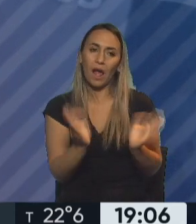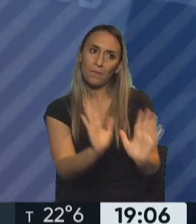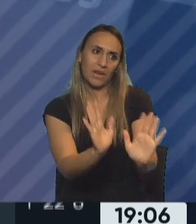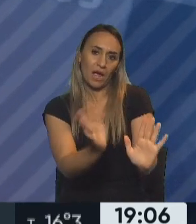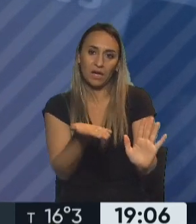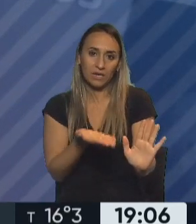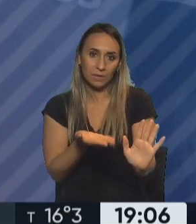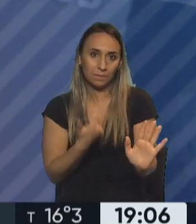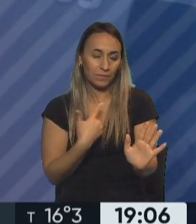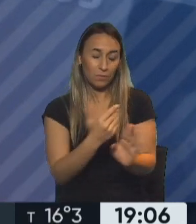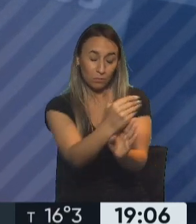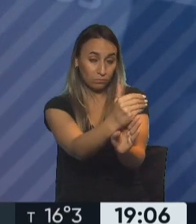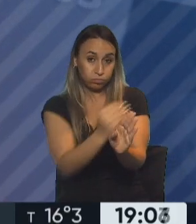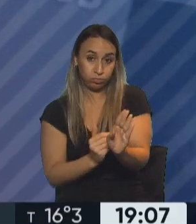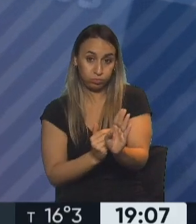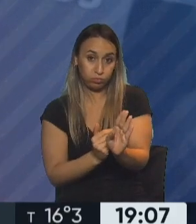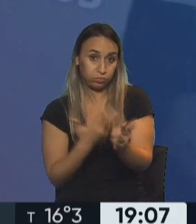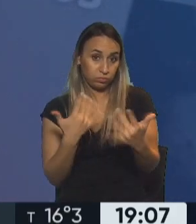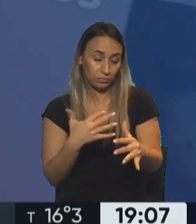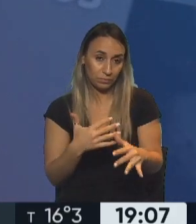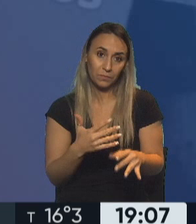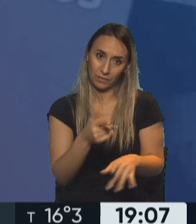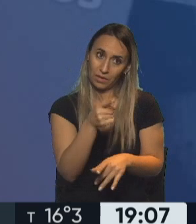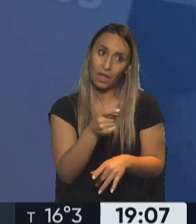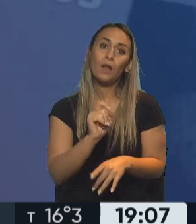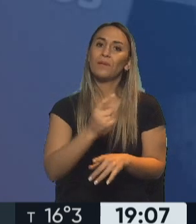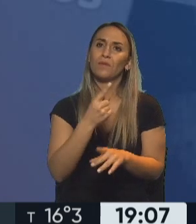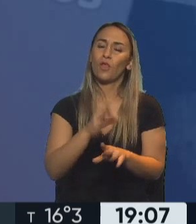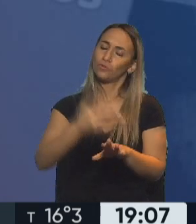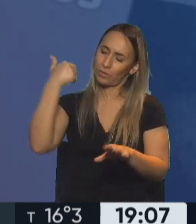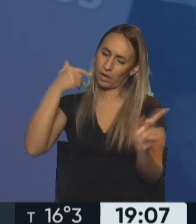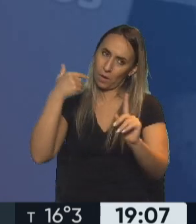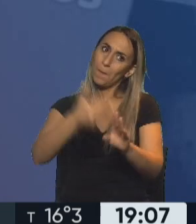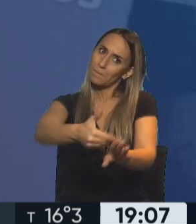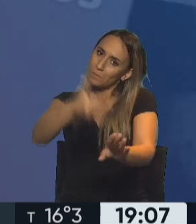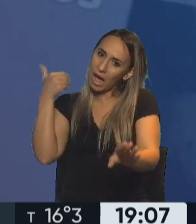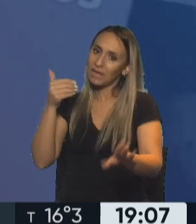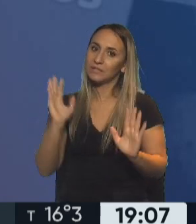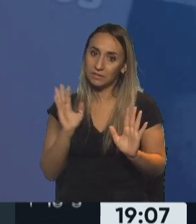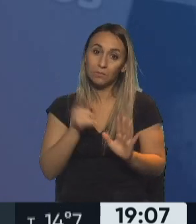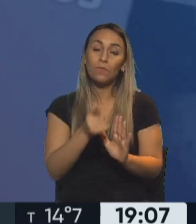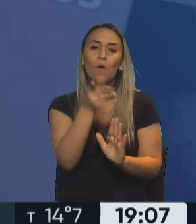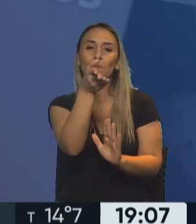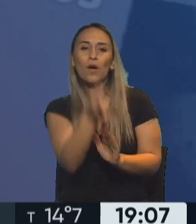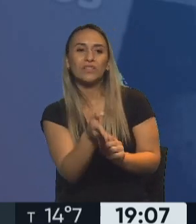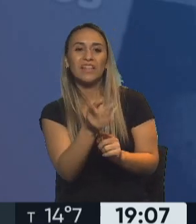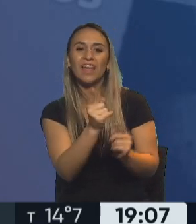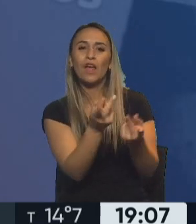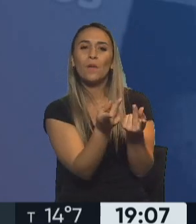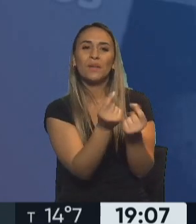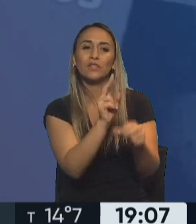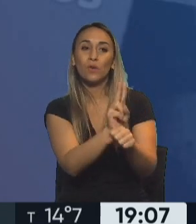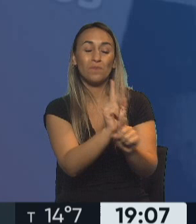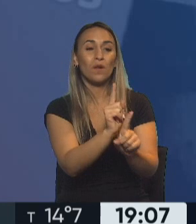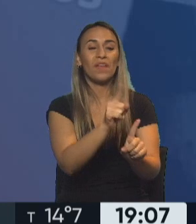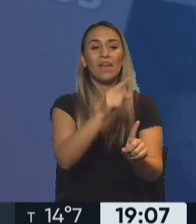pará, me estás retrotrayendo los precios a más todavía el 1 de octubre, sí, porque me estás quitando ese porcentaje de precios cuidados que Paula